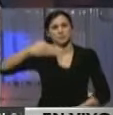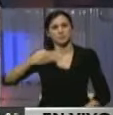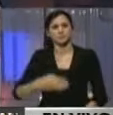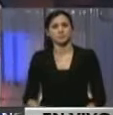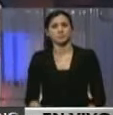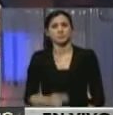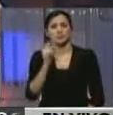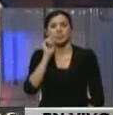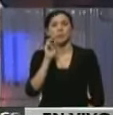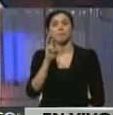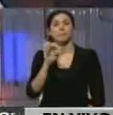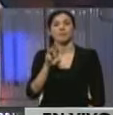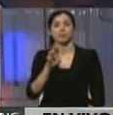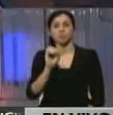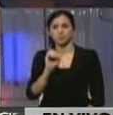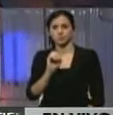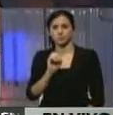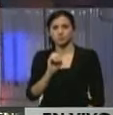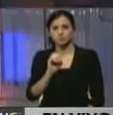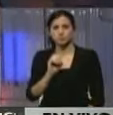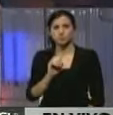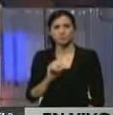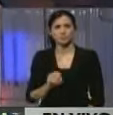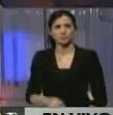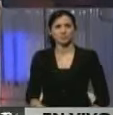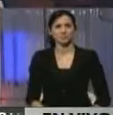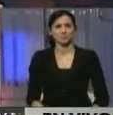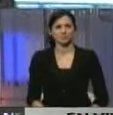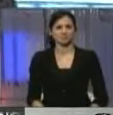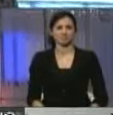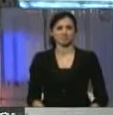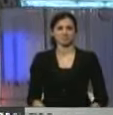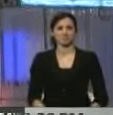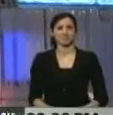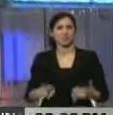Pedro Castro, el castrismo, ¿ves?